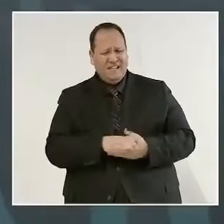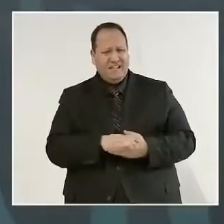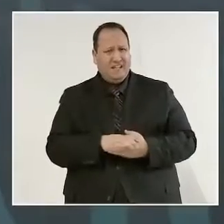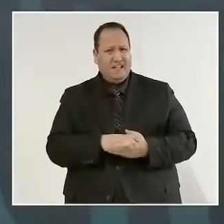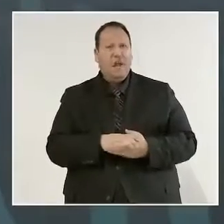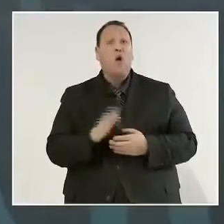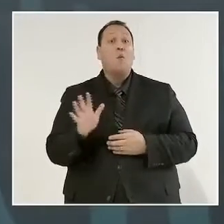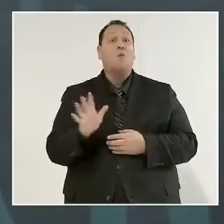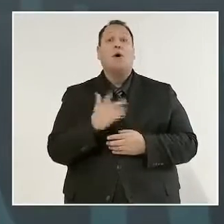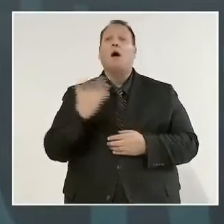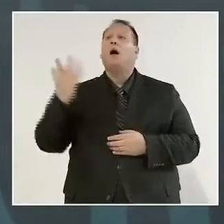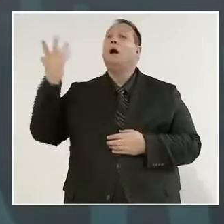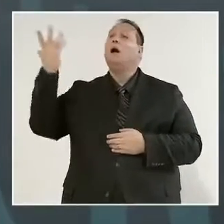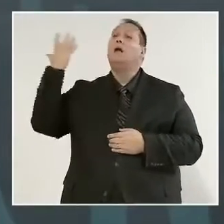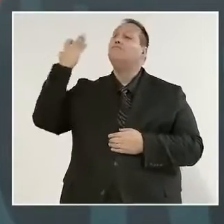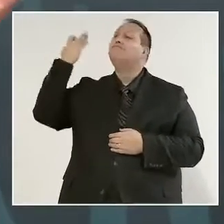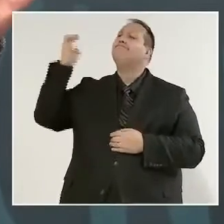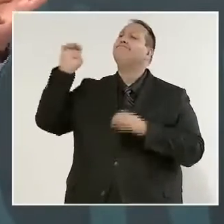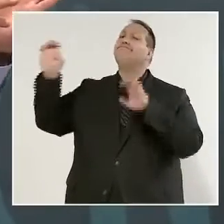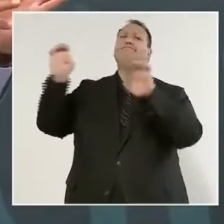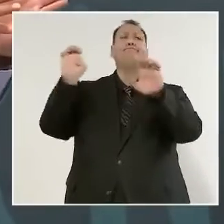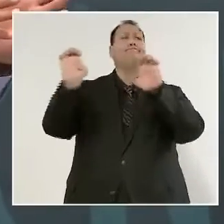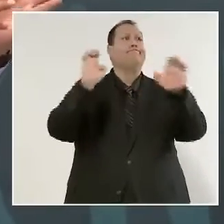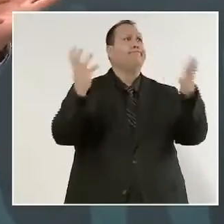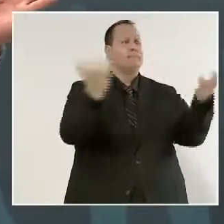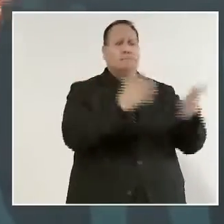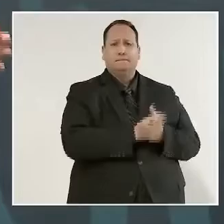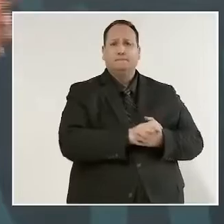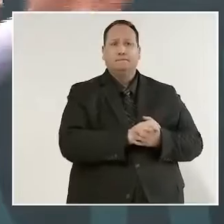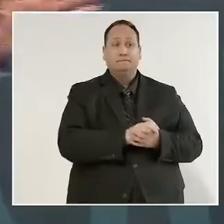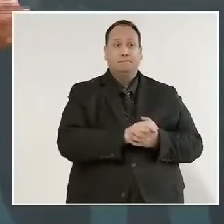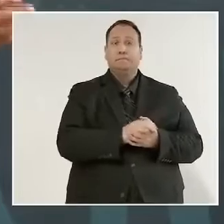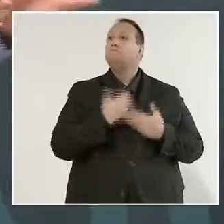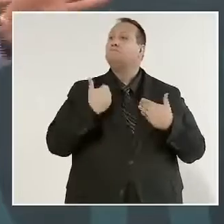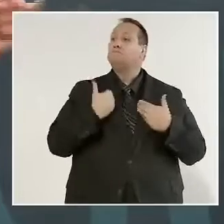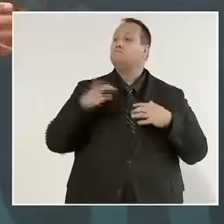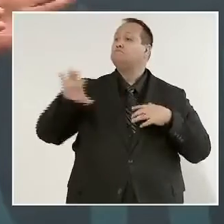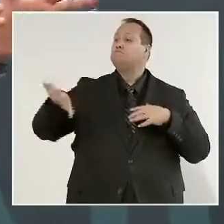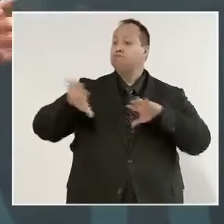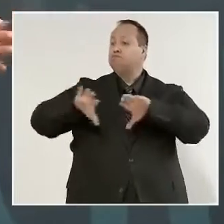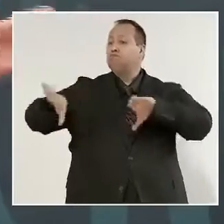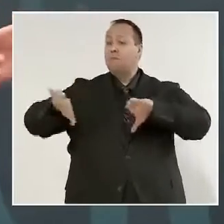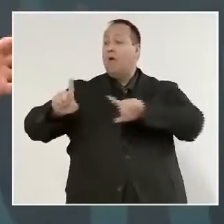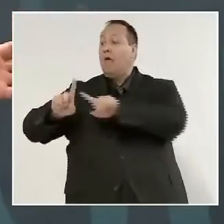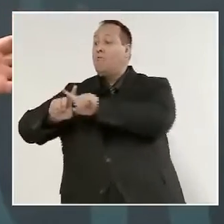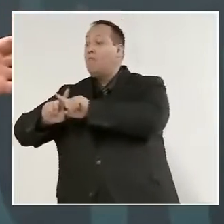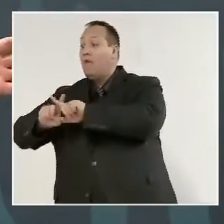porque engañaron muchísimo tiempo, haciendo creer que eran distintos.